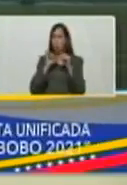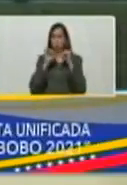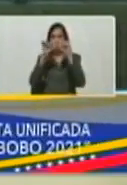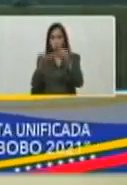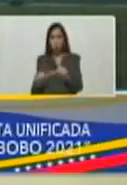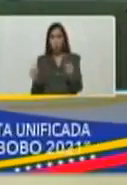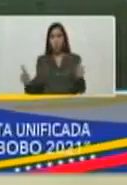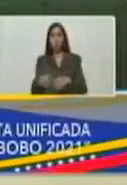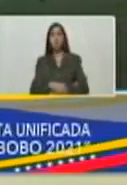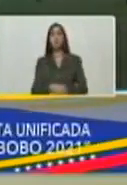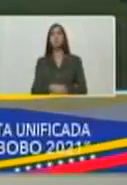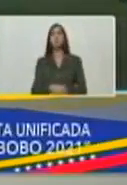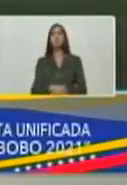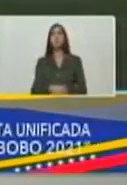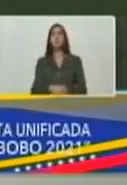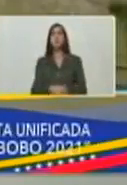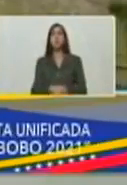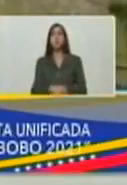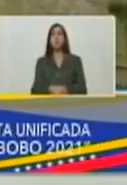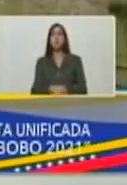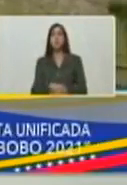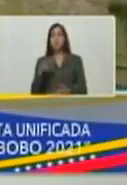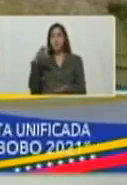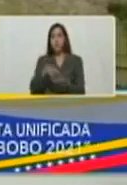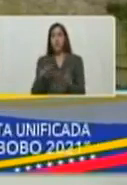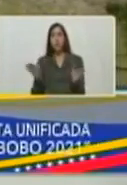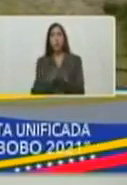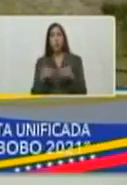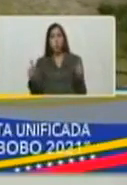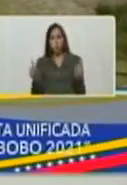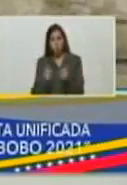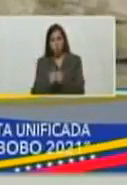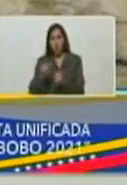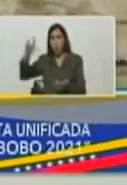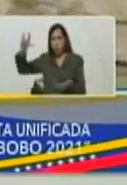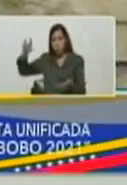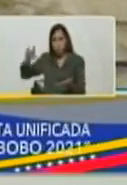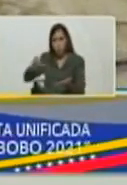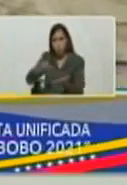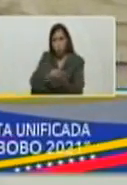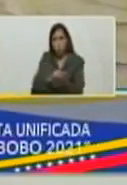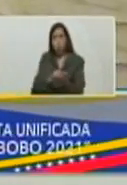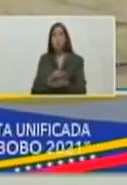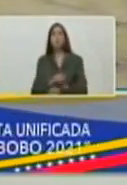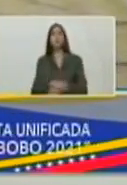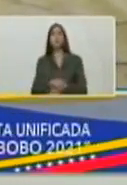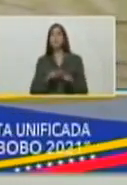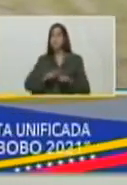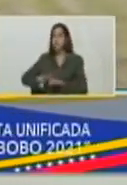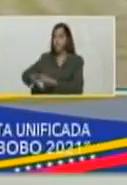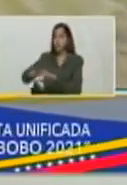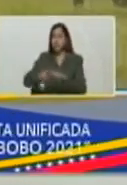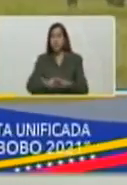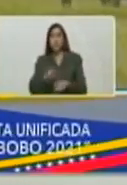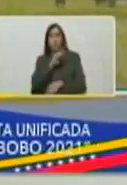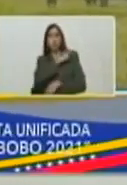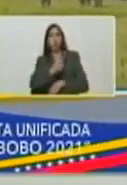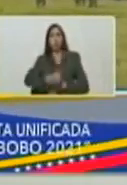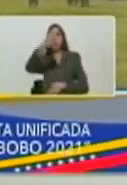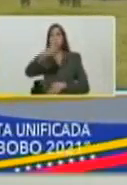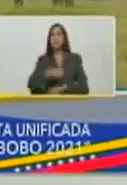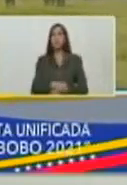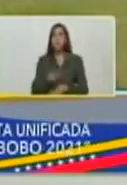Allá en el estado Anzoátegui, en la base aérea, teniente Luis del Valle García,